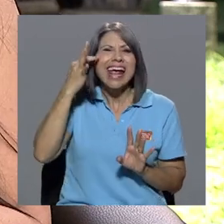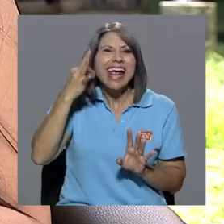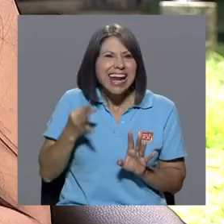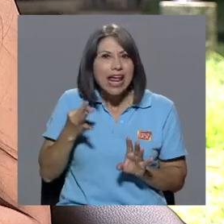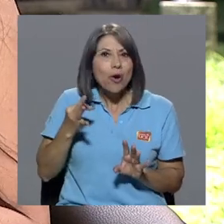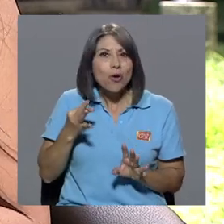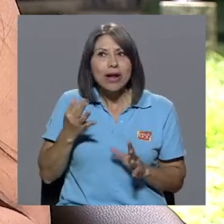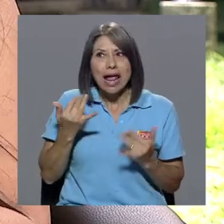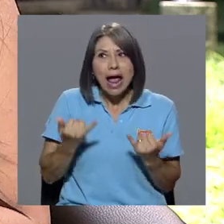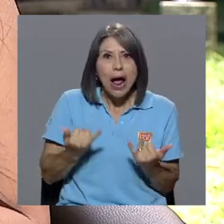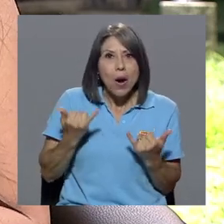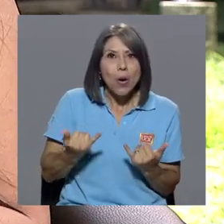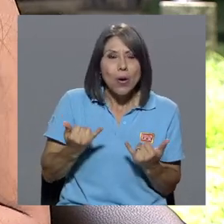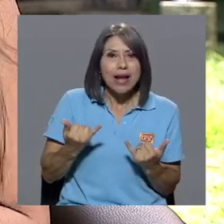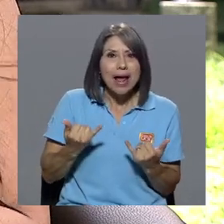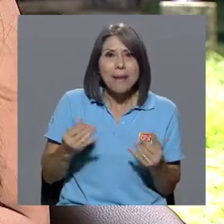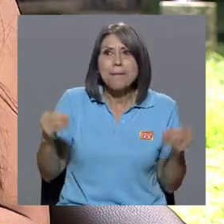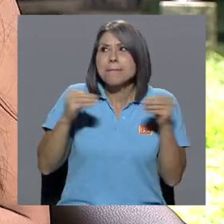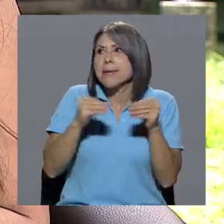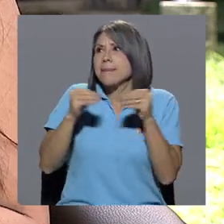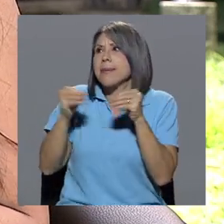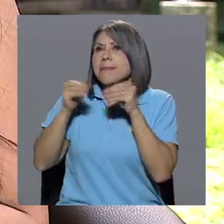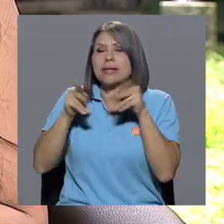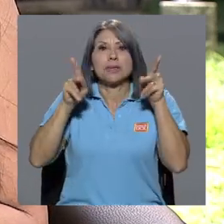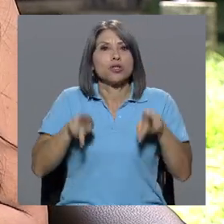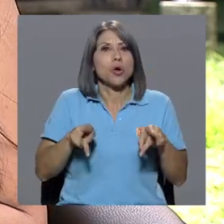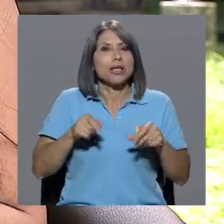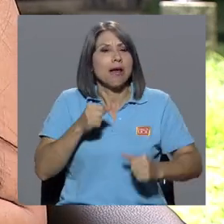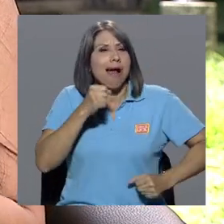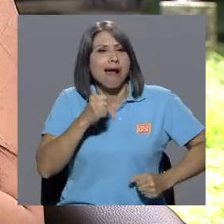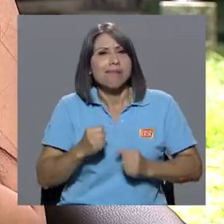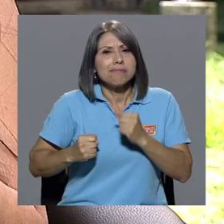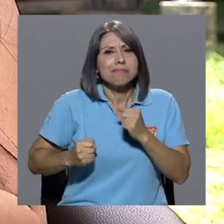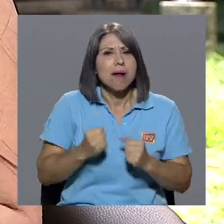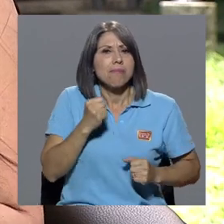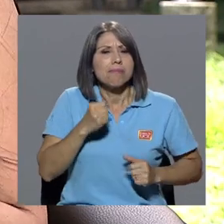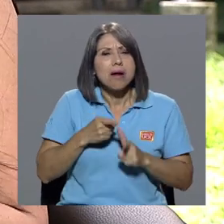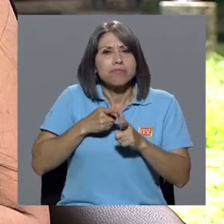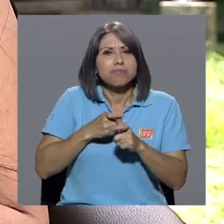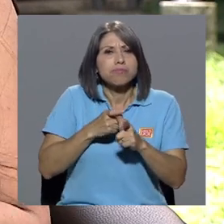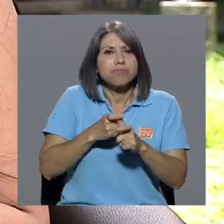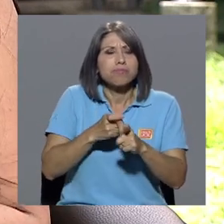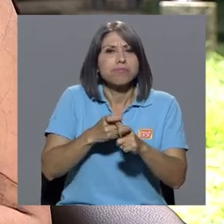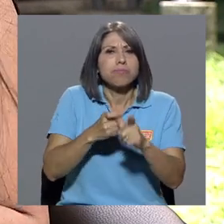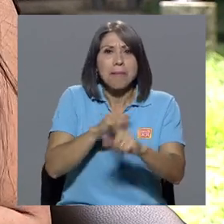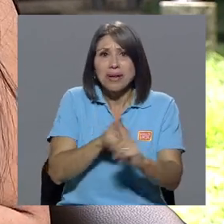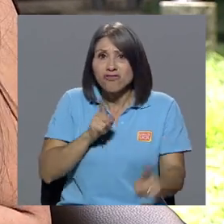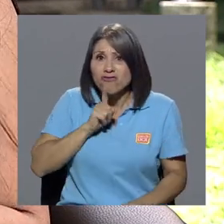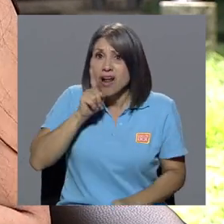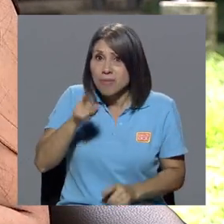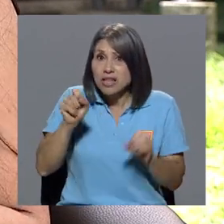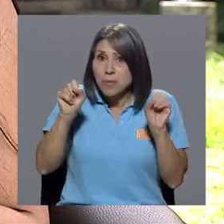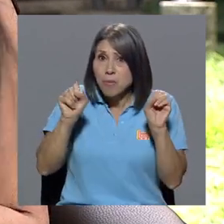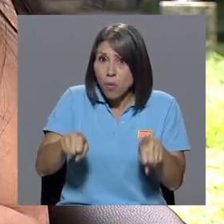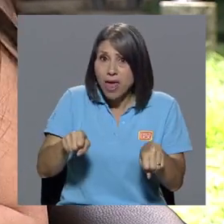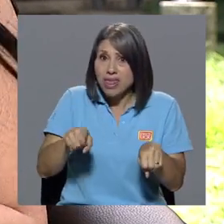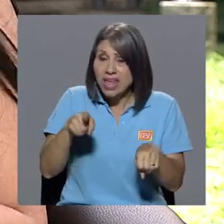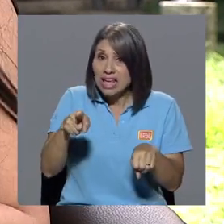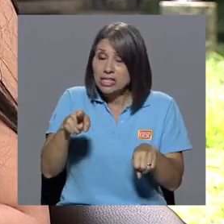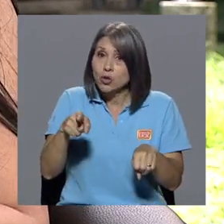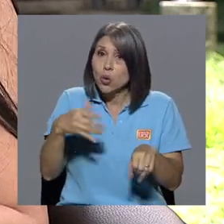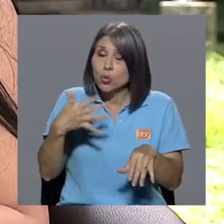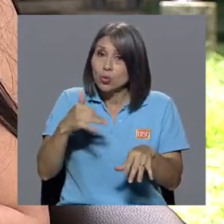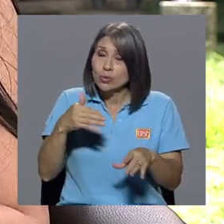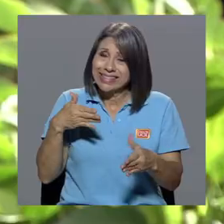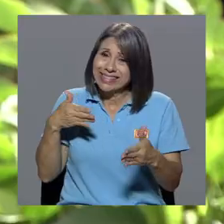de, por ejemplo, el correr. Es un ejercicio que ahora está como muy en boga, pero realmente se puede tener un gran impacto si